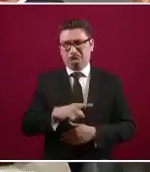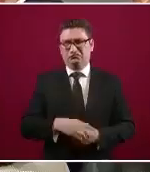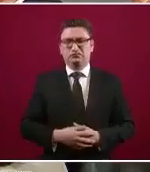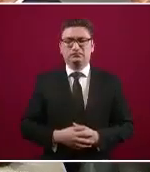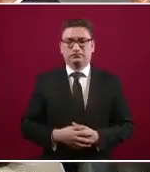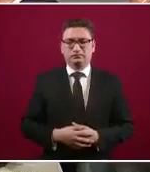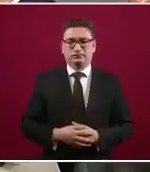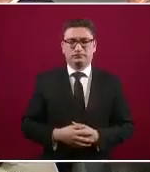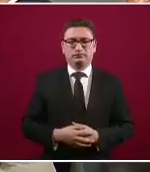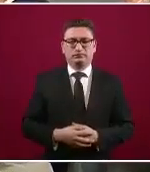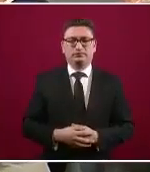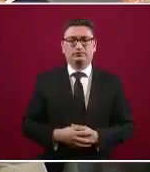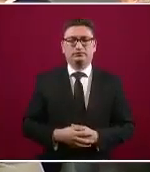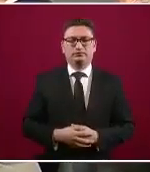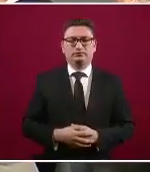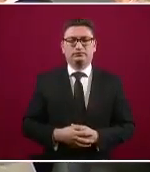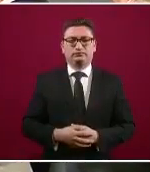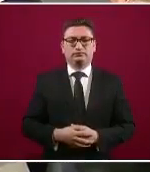la facción